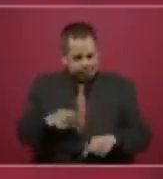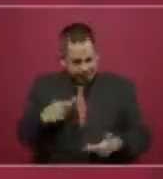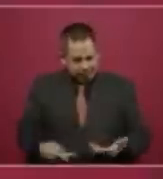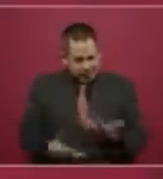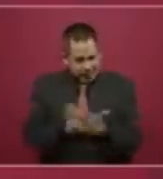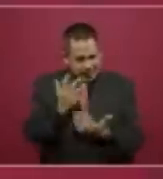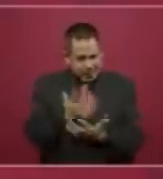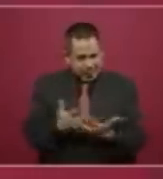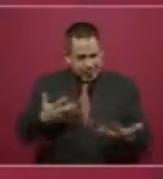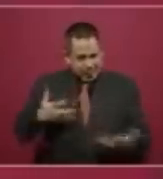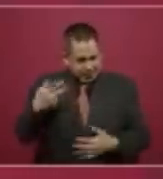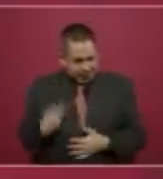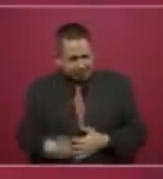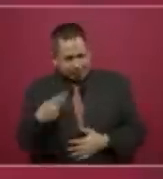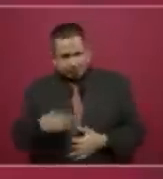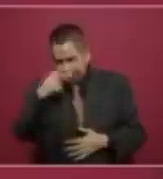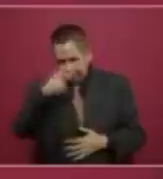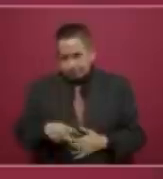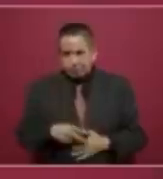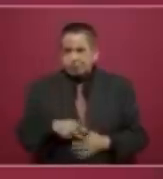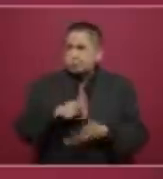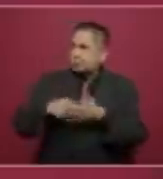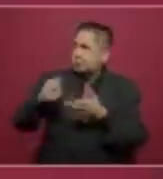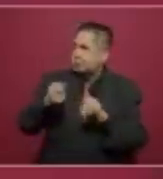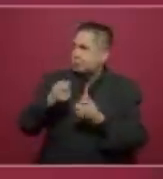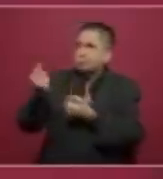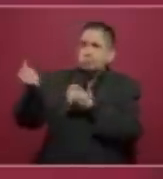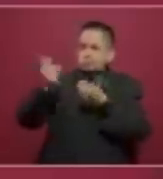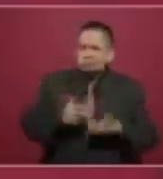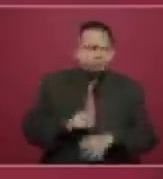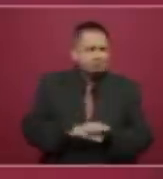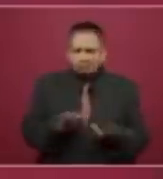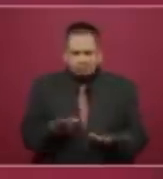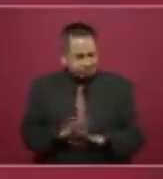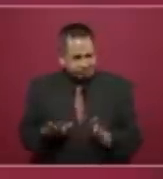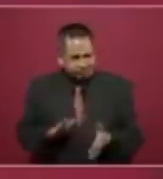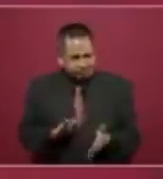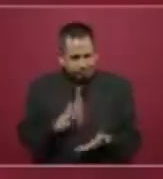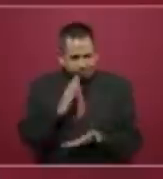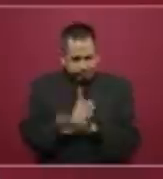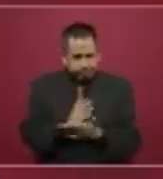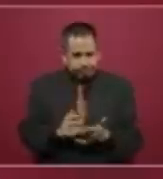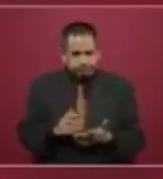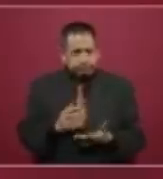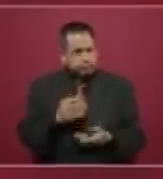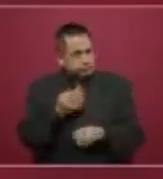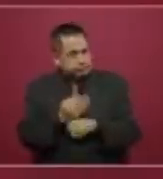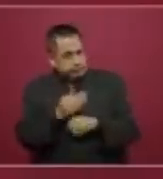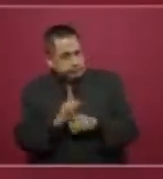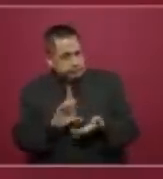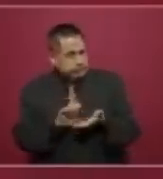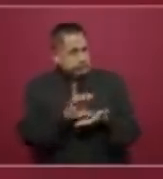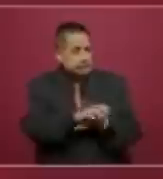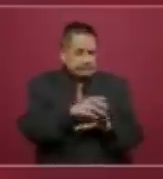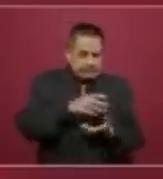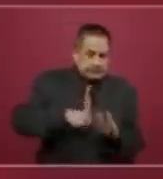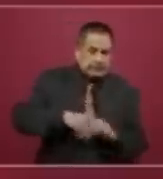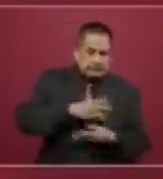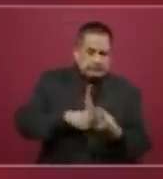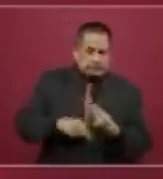leche, como sucede en la actualidad, pero estamos destinando recursos